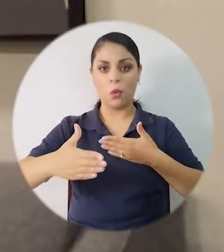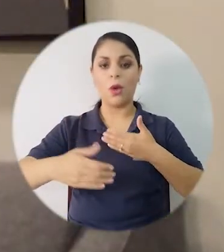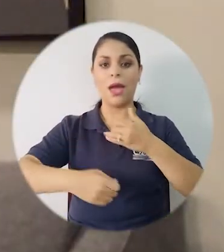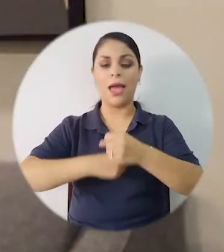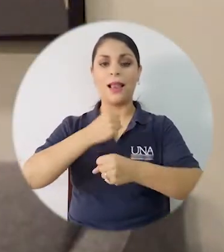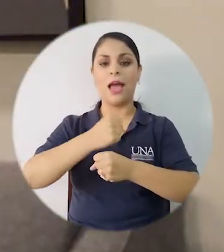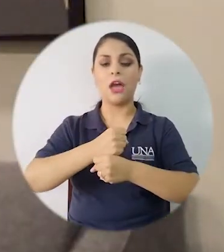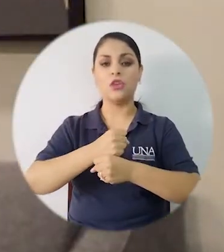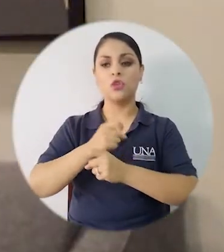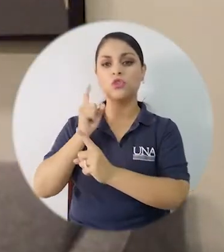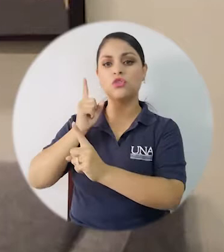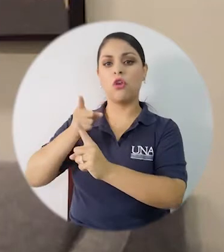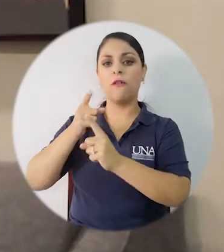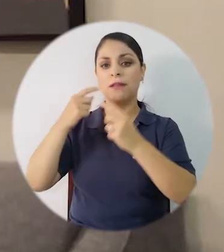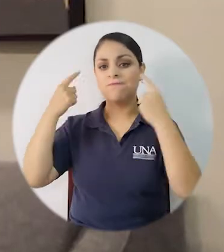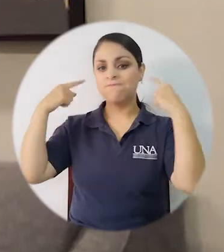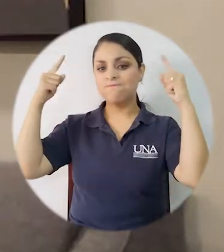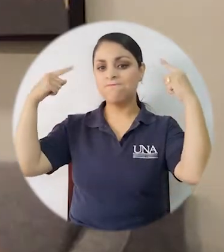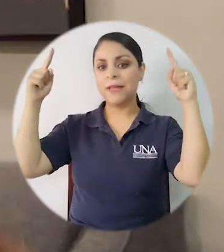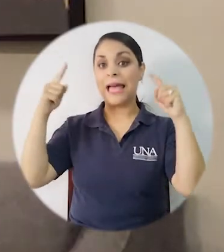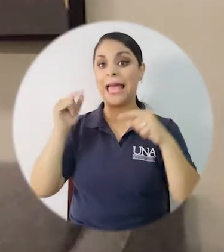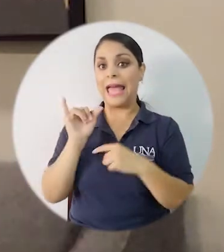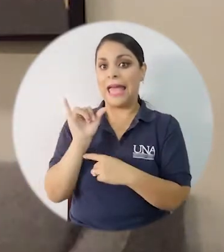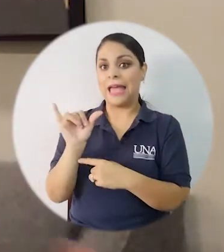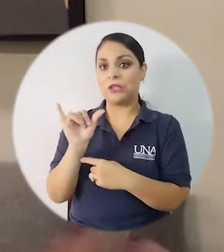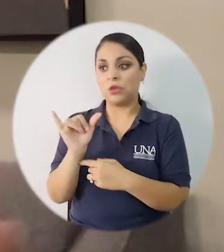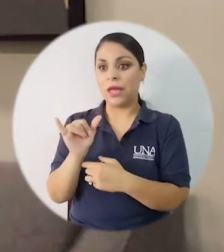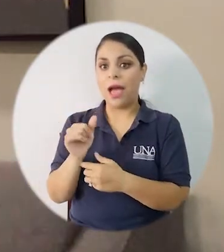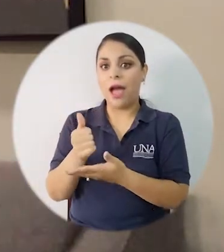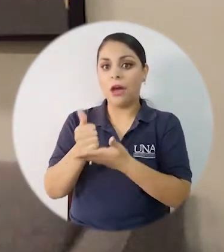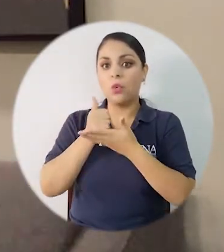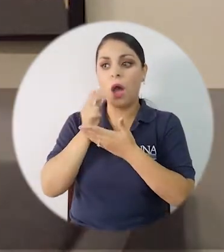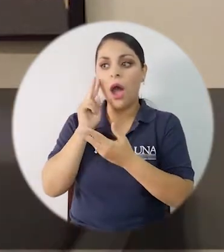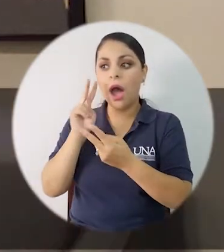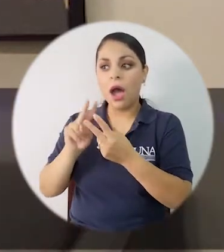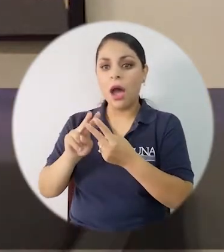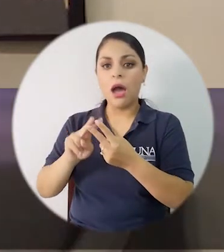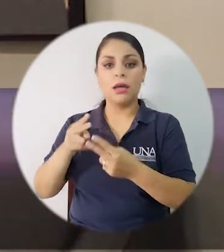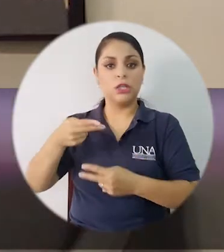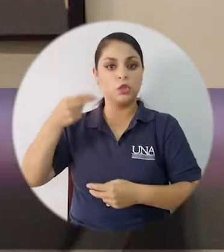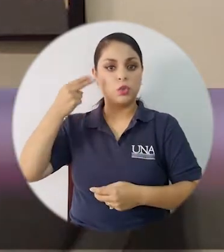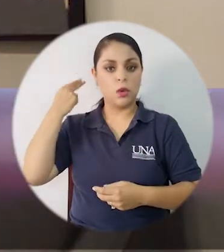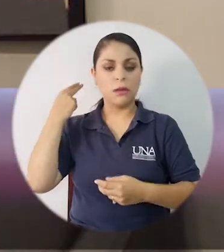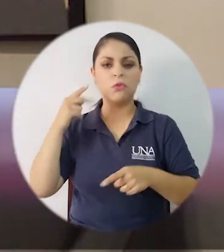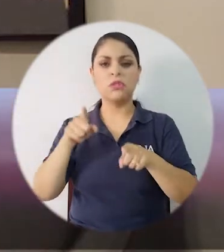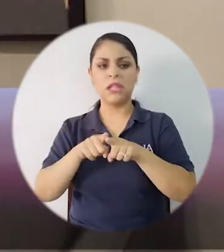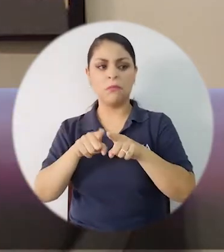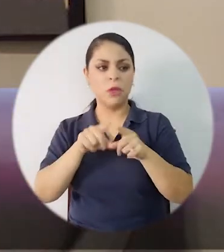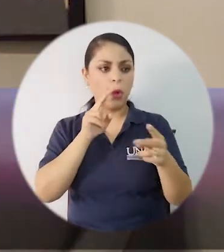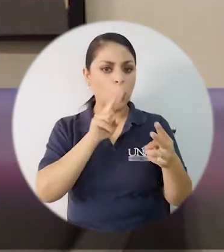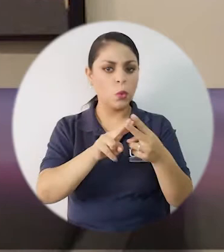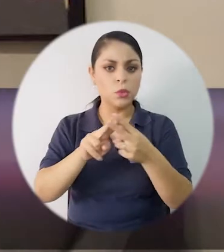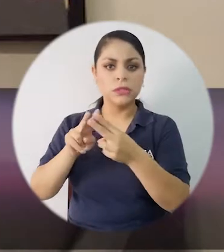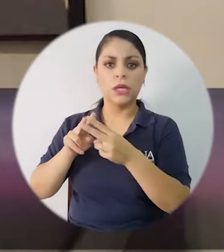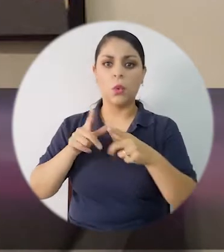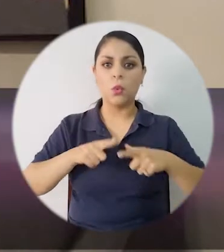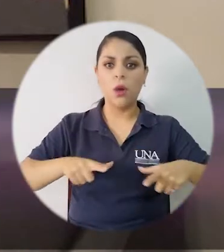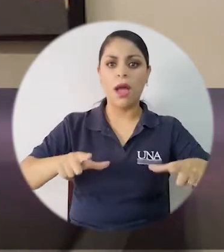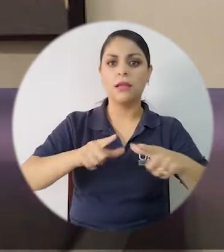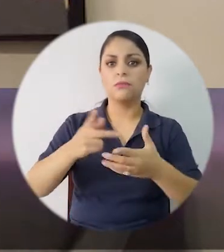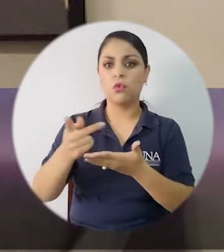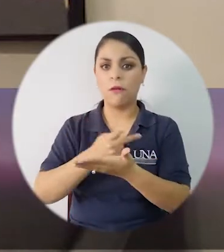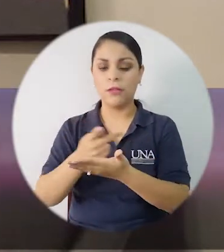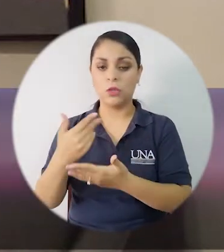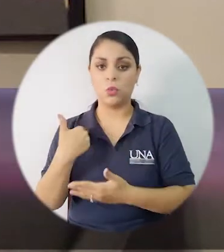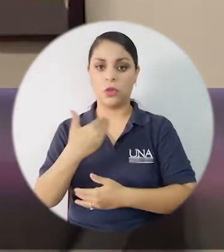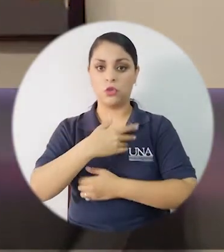de efemérides que nos permiten conocer no solo nuestra historia, sino también vincularnos a diversas comunidades, provincias y territorios de todo nuestro